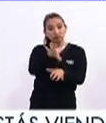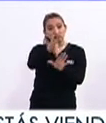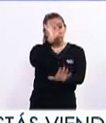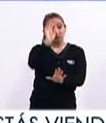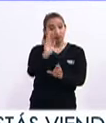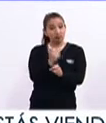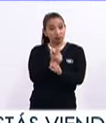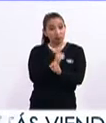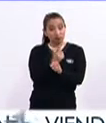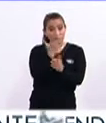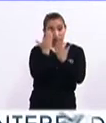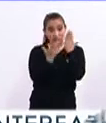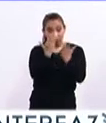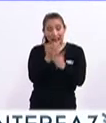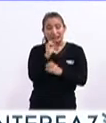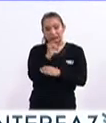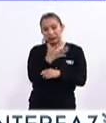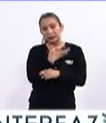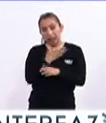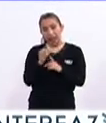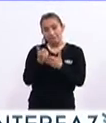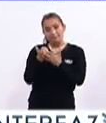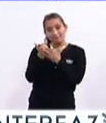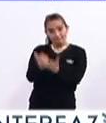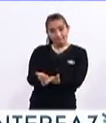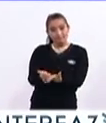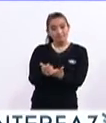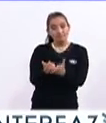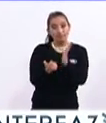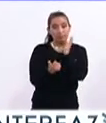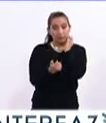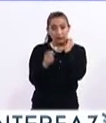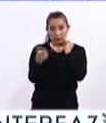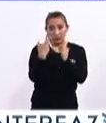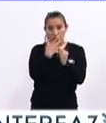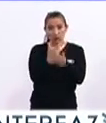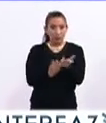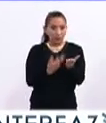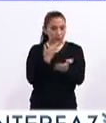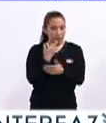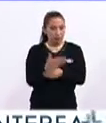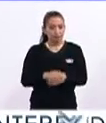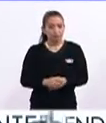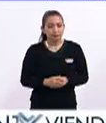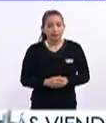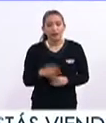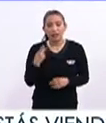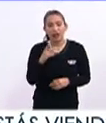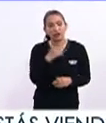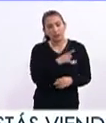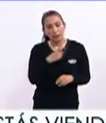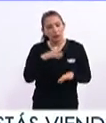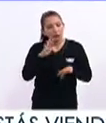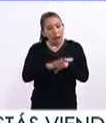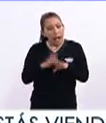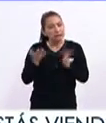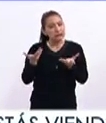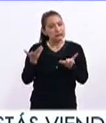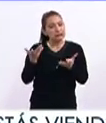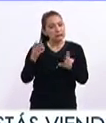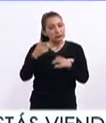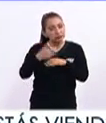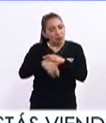licenciatura de la UNAM. Entonces sí tiene un impacto el programa como tal, pero tenemos que tener datos